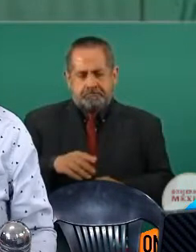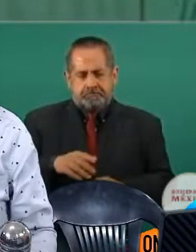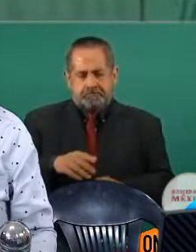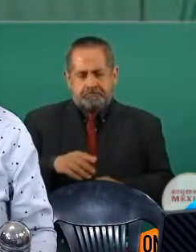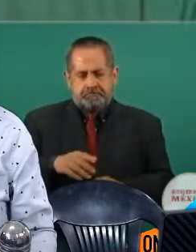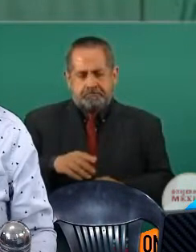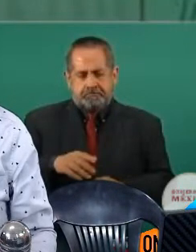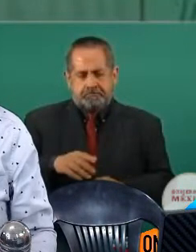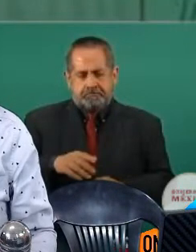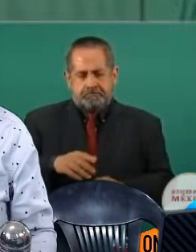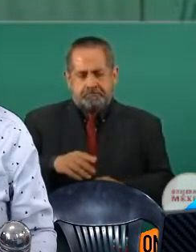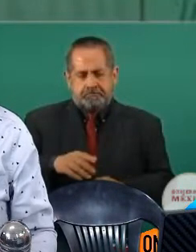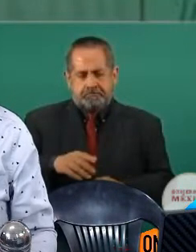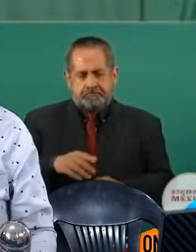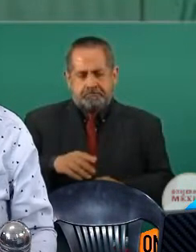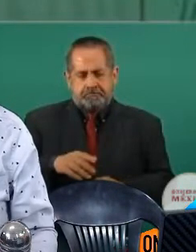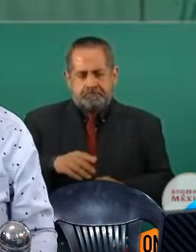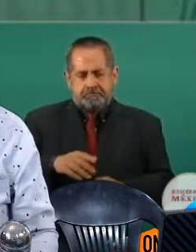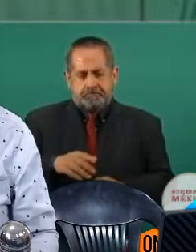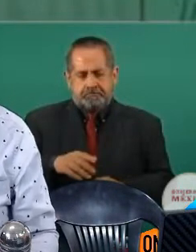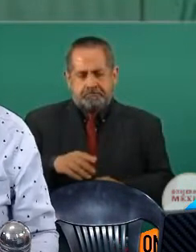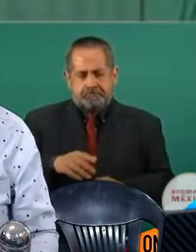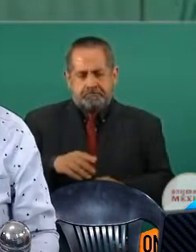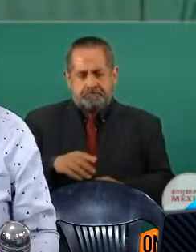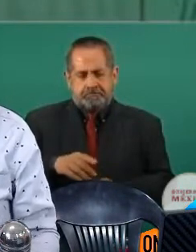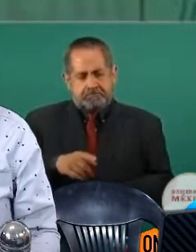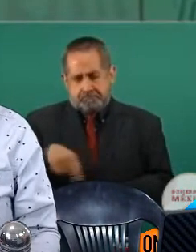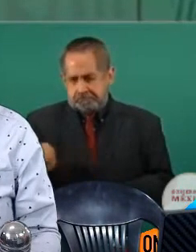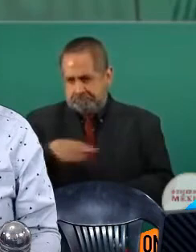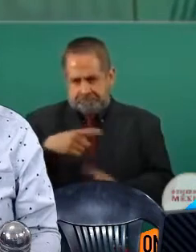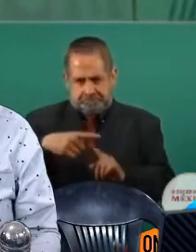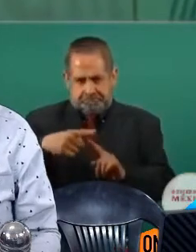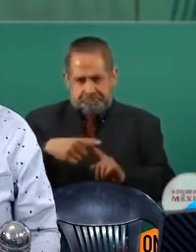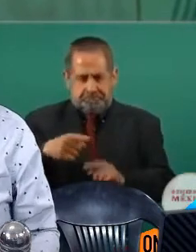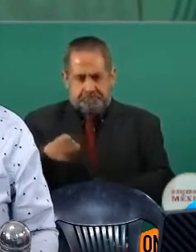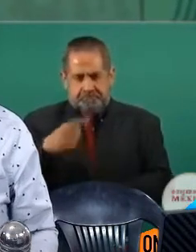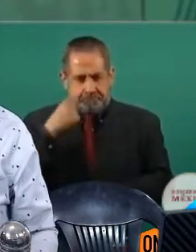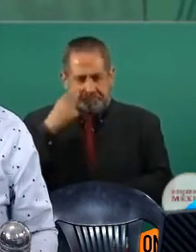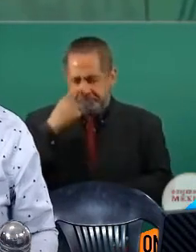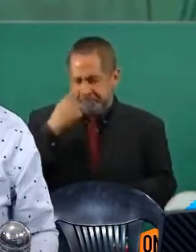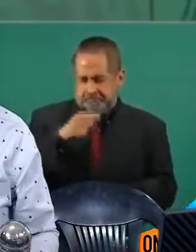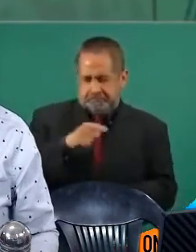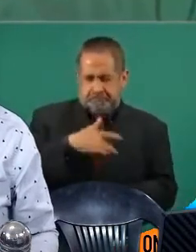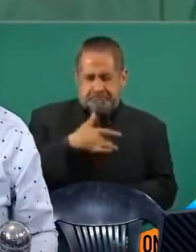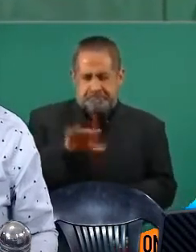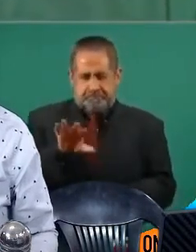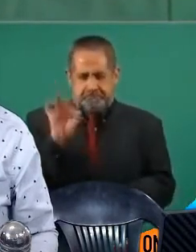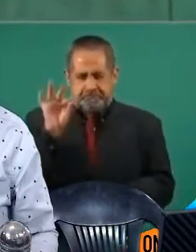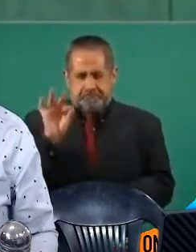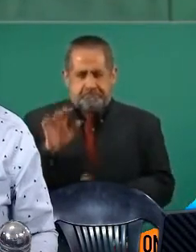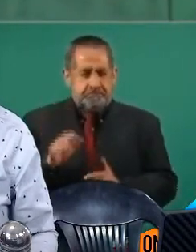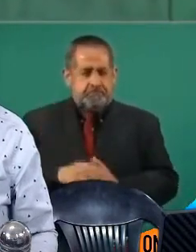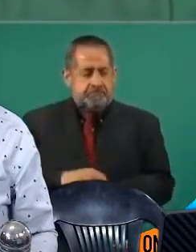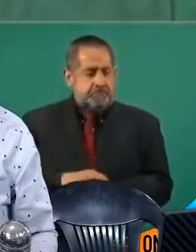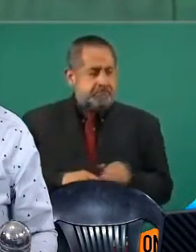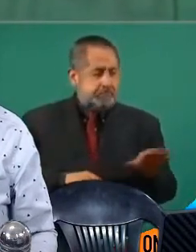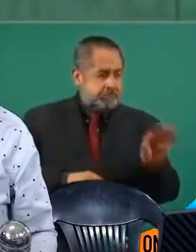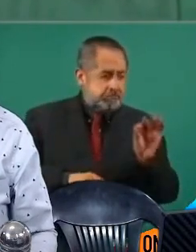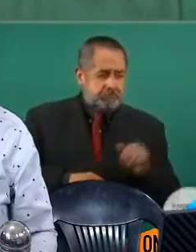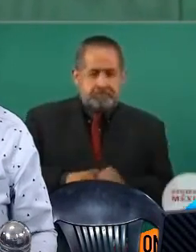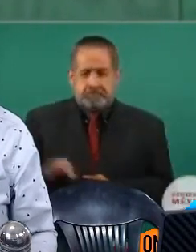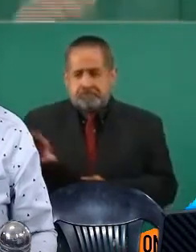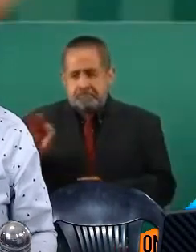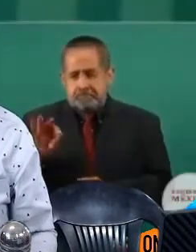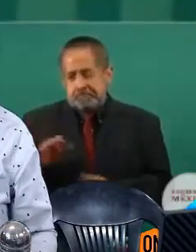La verdad es que yo cada vez que lo escucho me da gusto. A unos o a otros, aunque